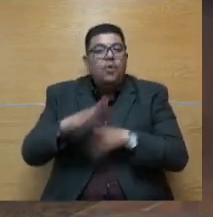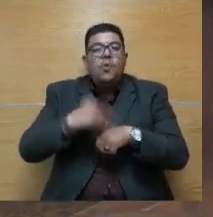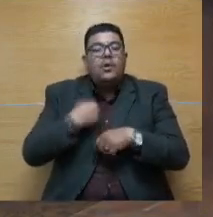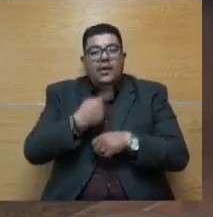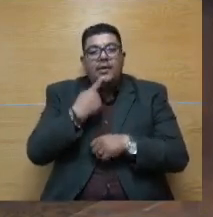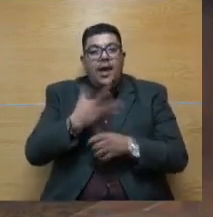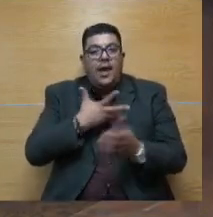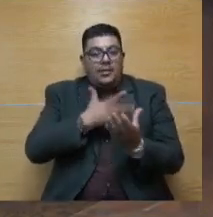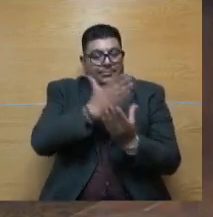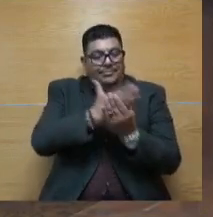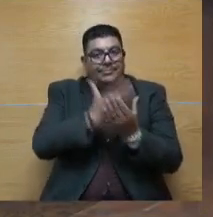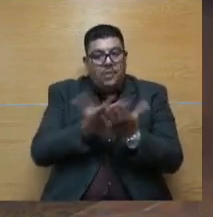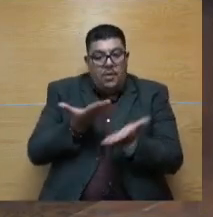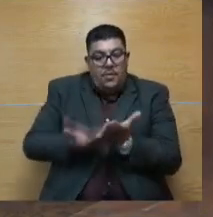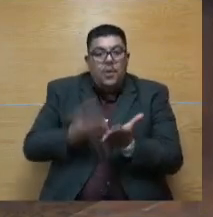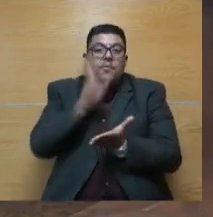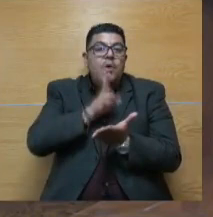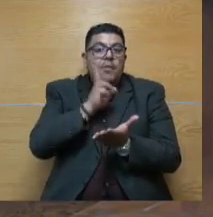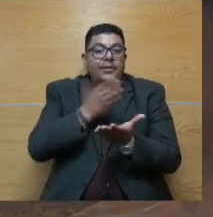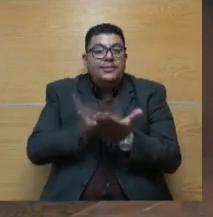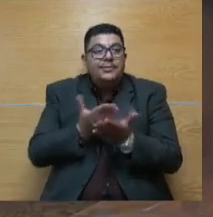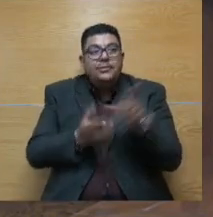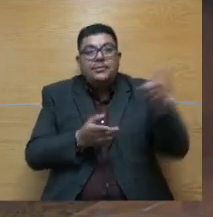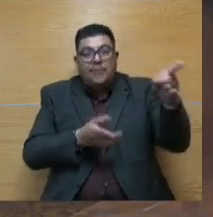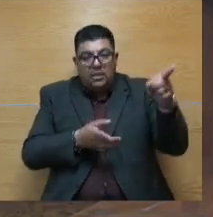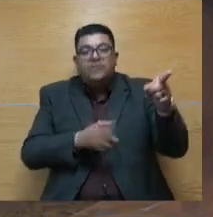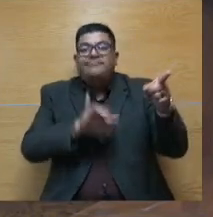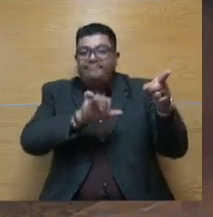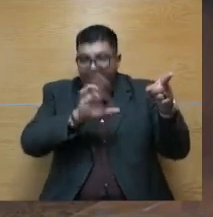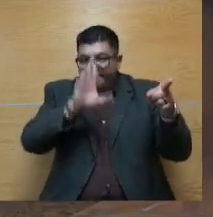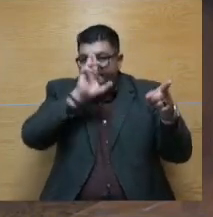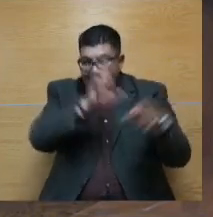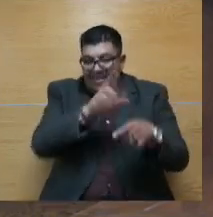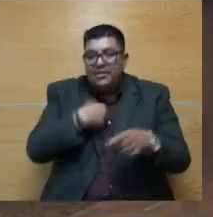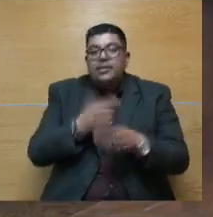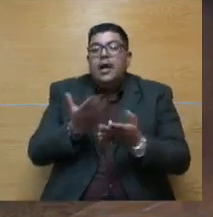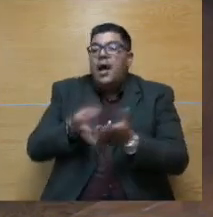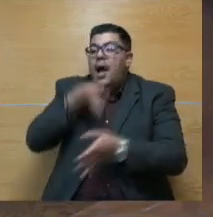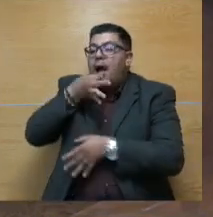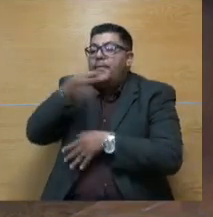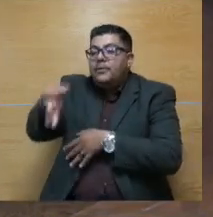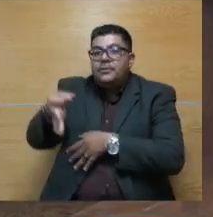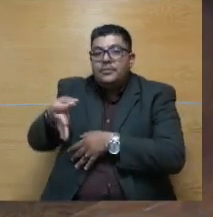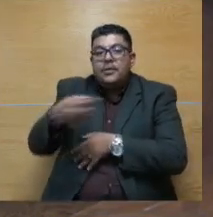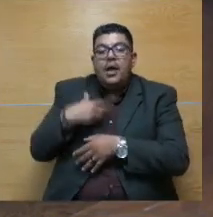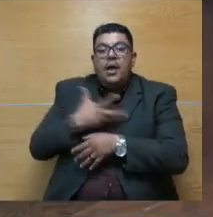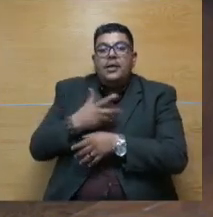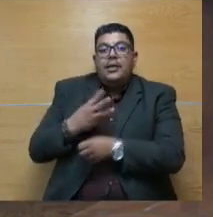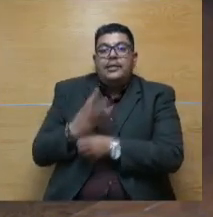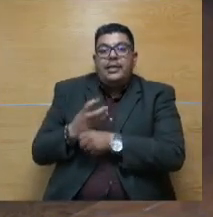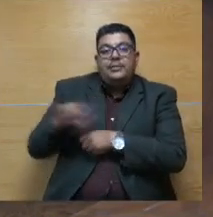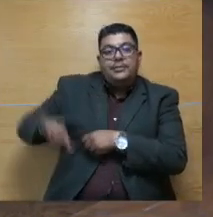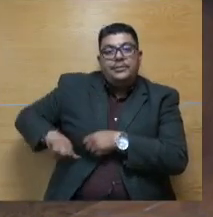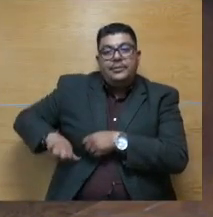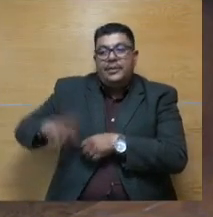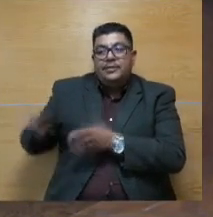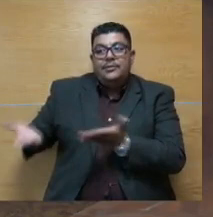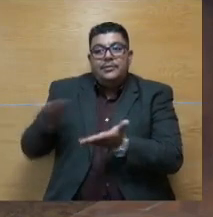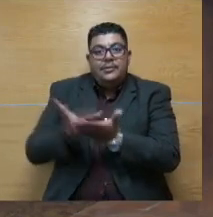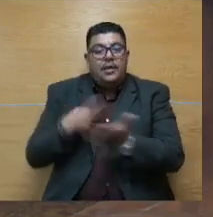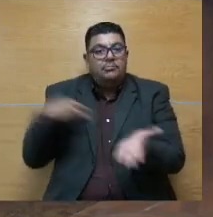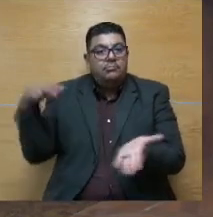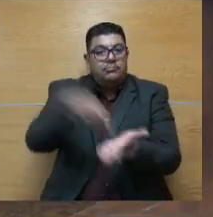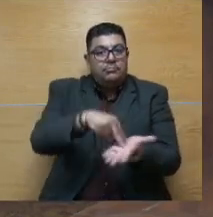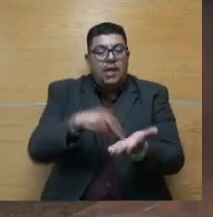expediente se advierte que la autoridad responsable respetó el derecho de la actora para acudir como tercera interesada en los juicios local al